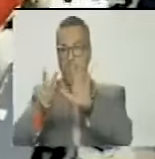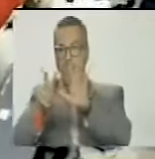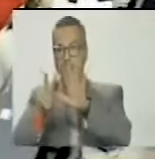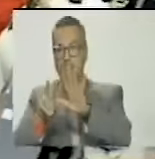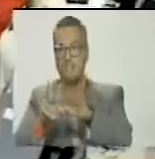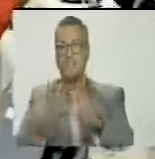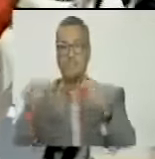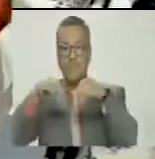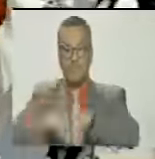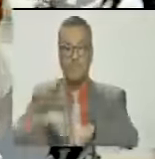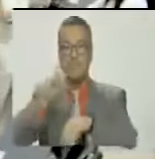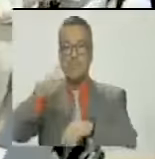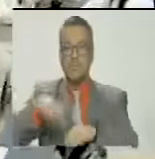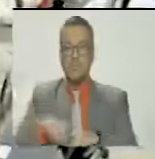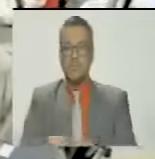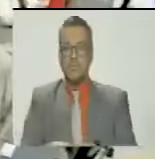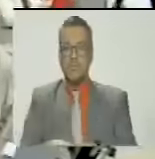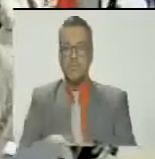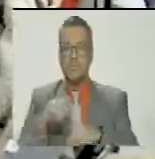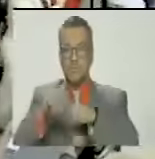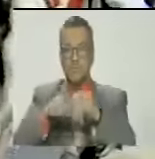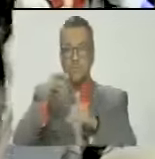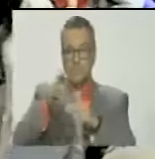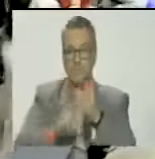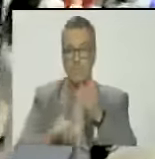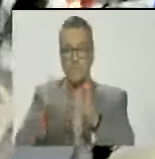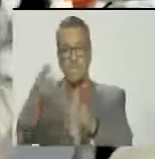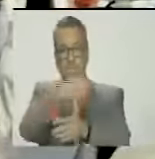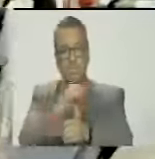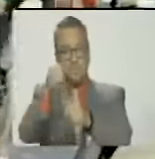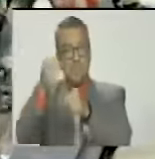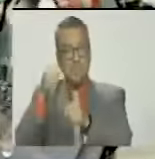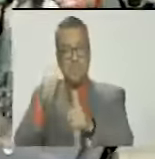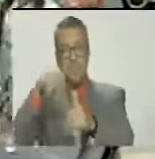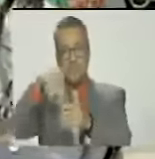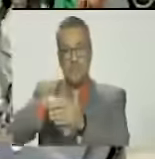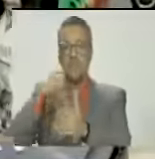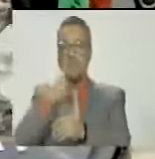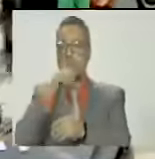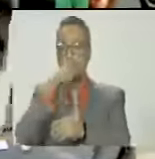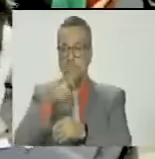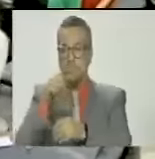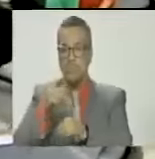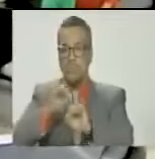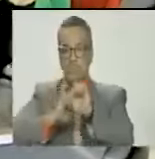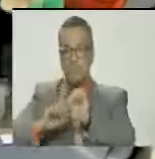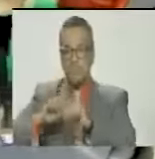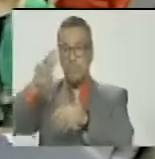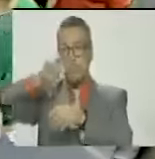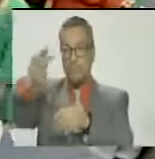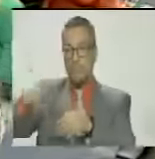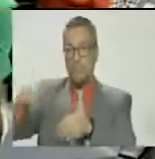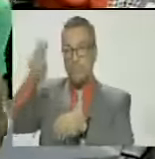67 acuerdos. También hacemos referencia a la victoria del referéndum consultivo para la defensa de la